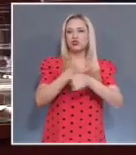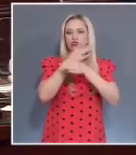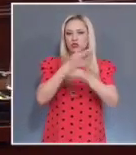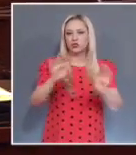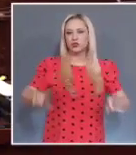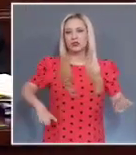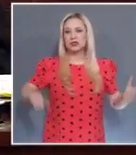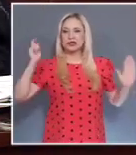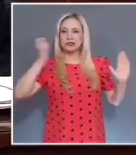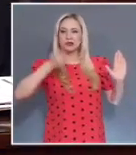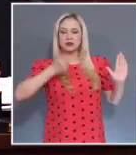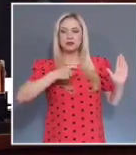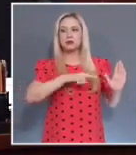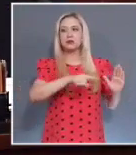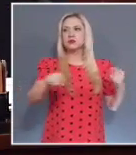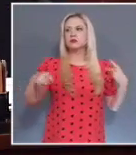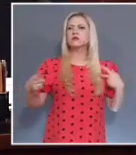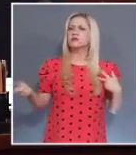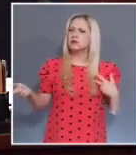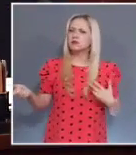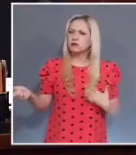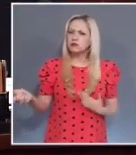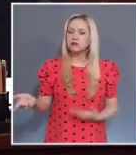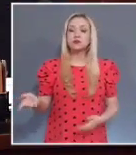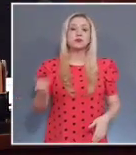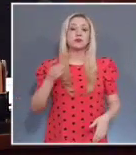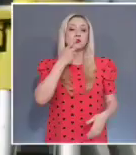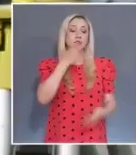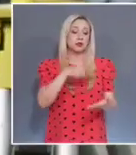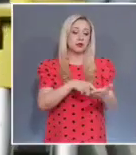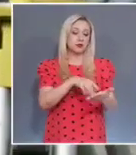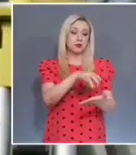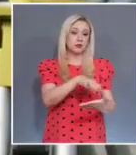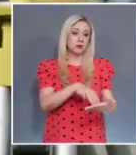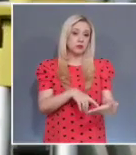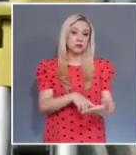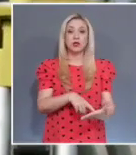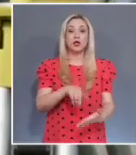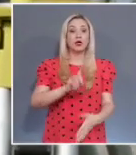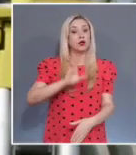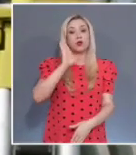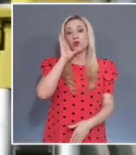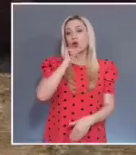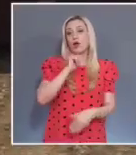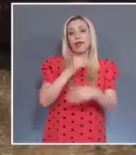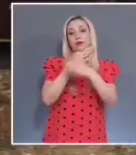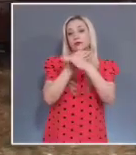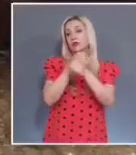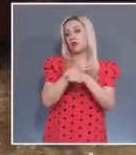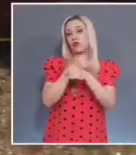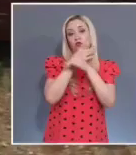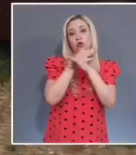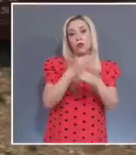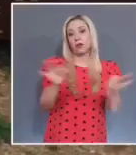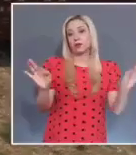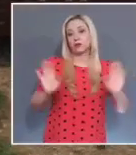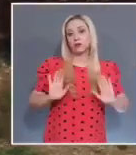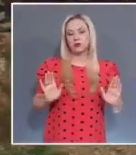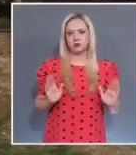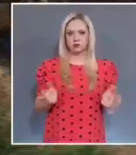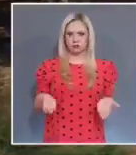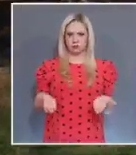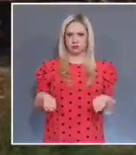que el acuerdo permitía reservar la información de esas obras, circunstancia que restringía el ejercicio del derecho de acceso a